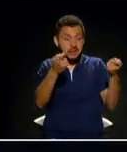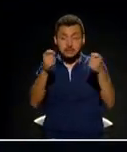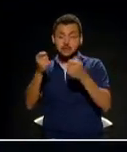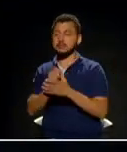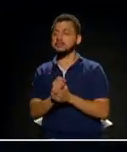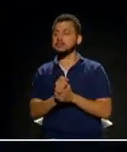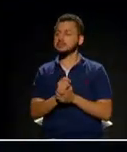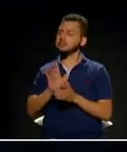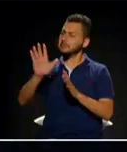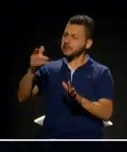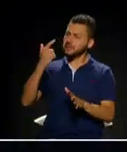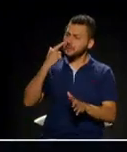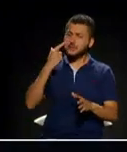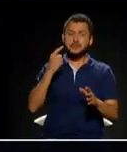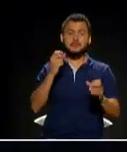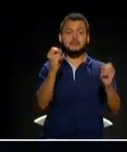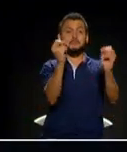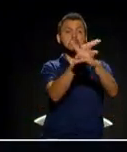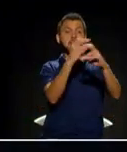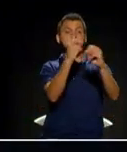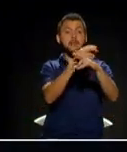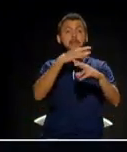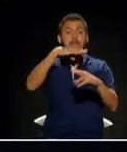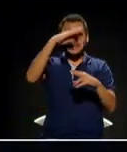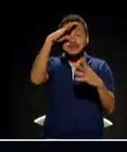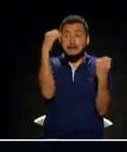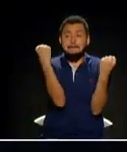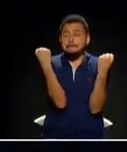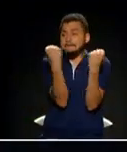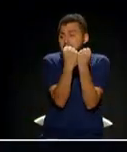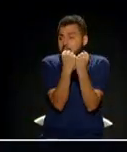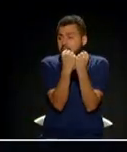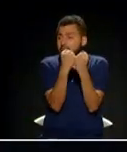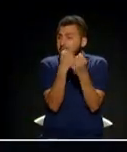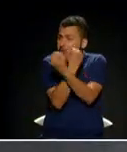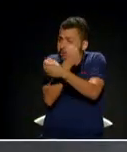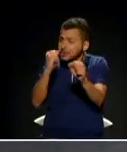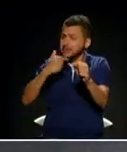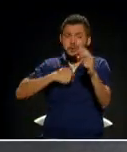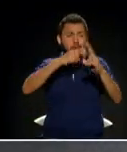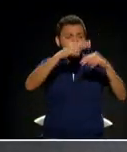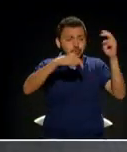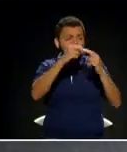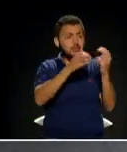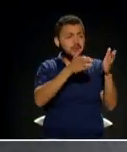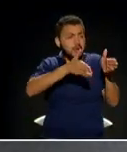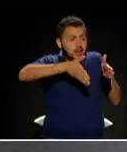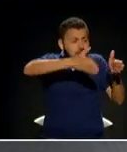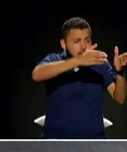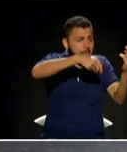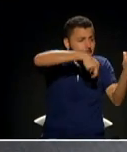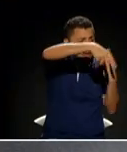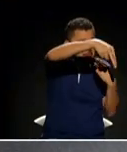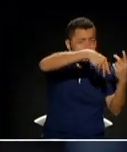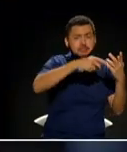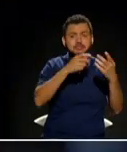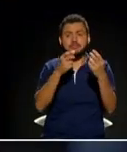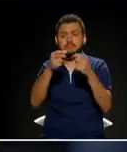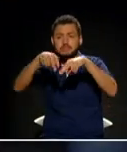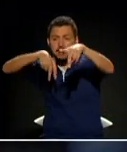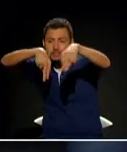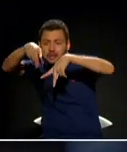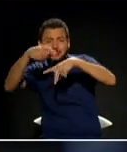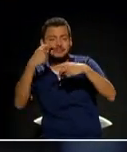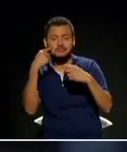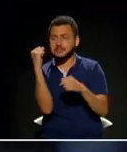pasa en esos en esos corredores donde esa propuesta sería inviable digamos el piloto que están en las patitas en el poblado aquí tenemos los